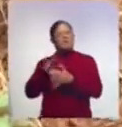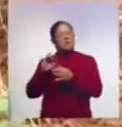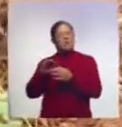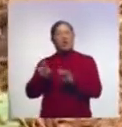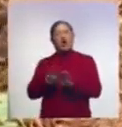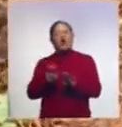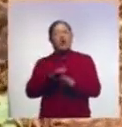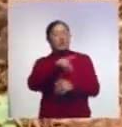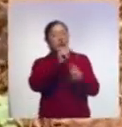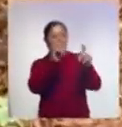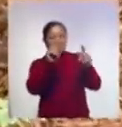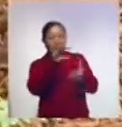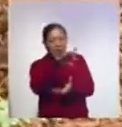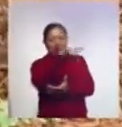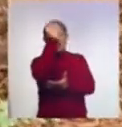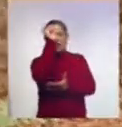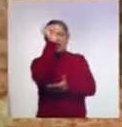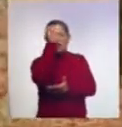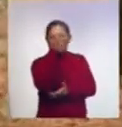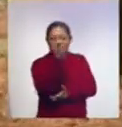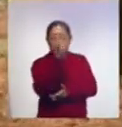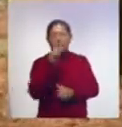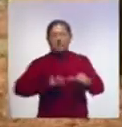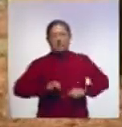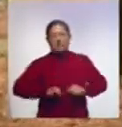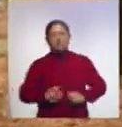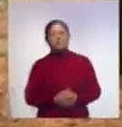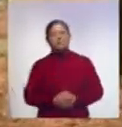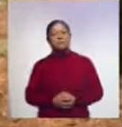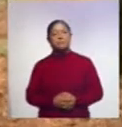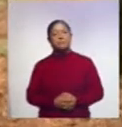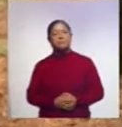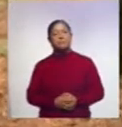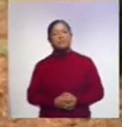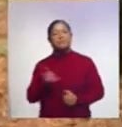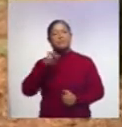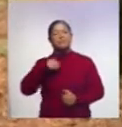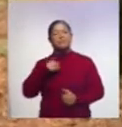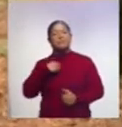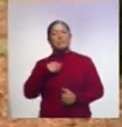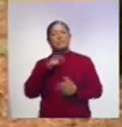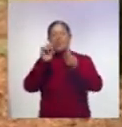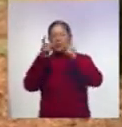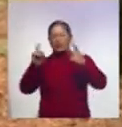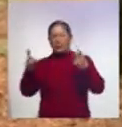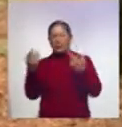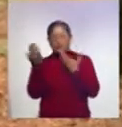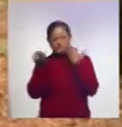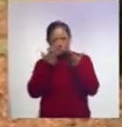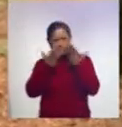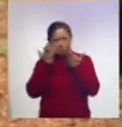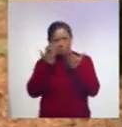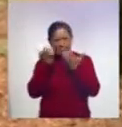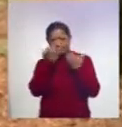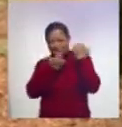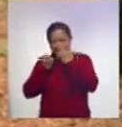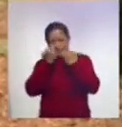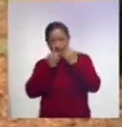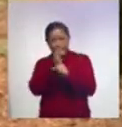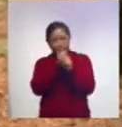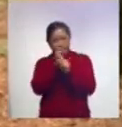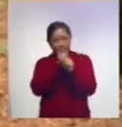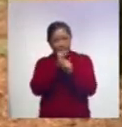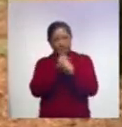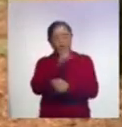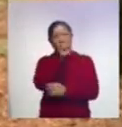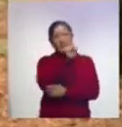esta actividad. Cuando yo estudié desarrollé la tesis de maestría, la investigación la hice en San